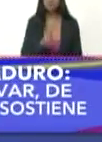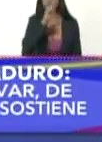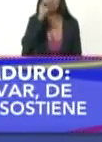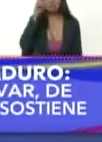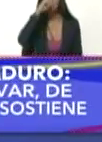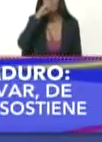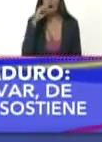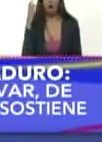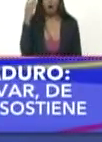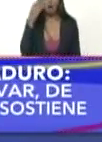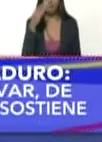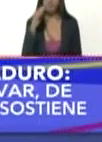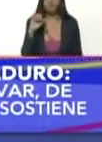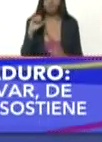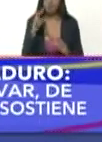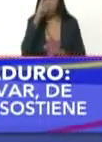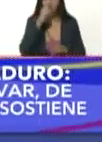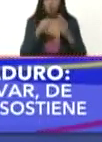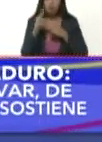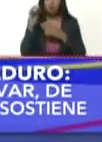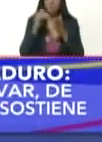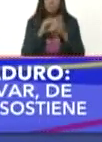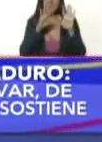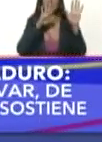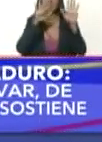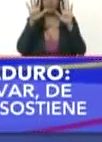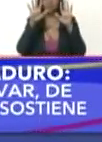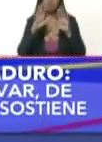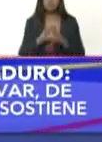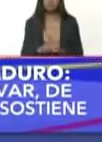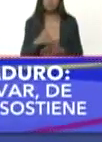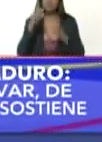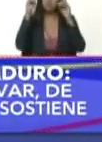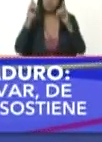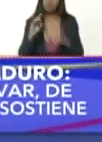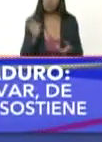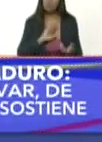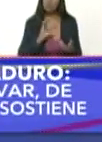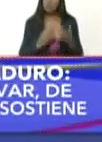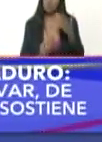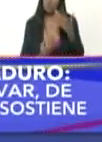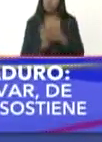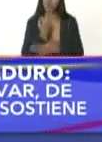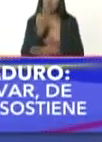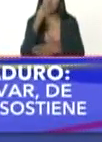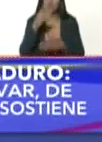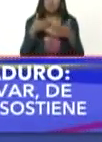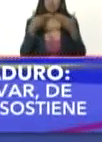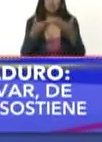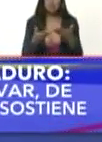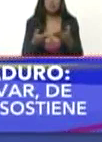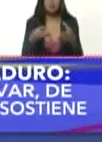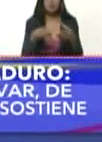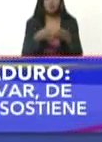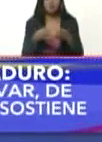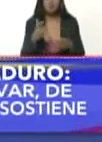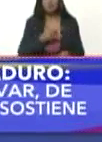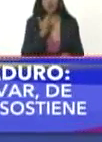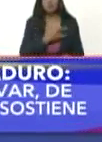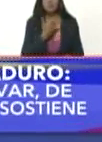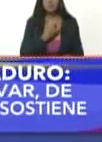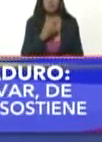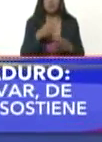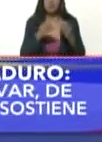exactamente que se conmemoraba en el 2010, decidió fundar y darle rango de universidad